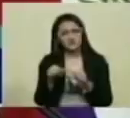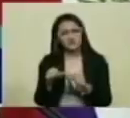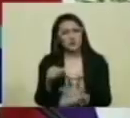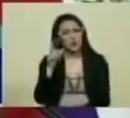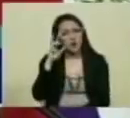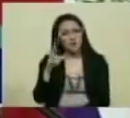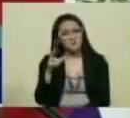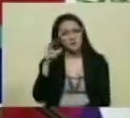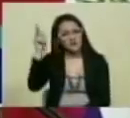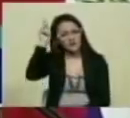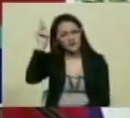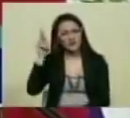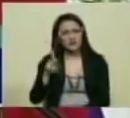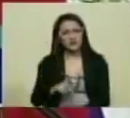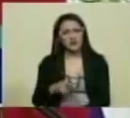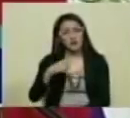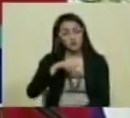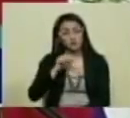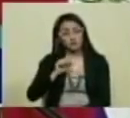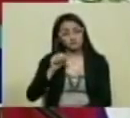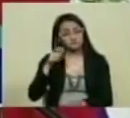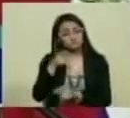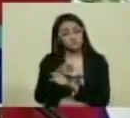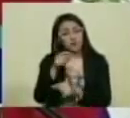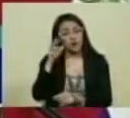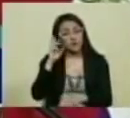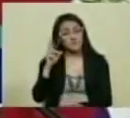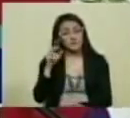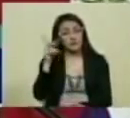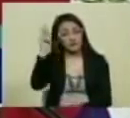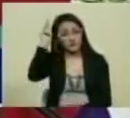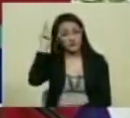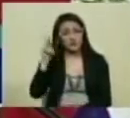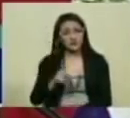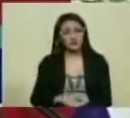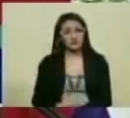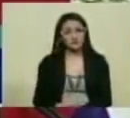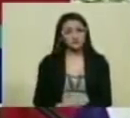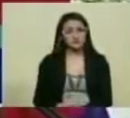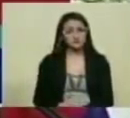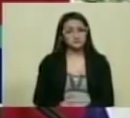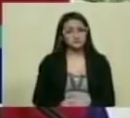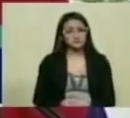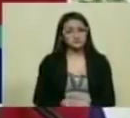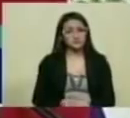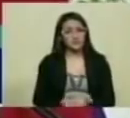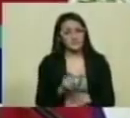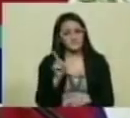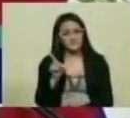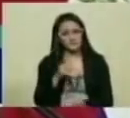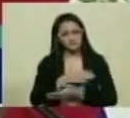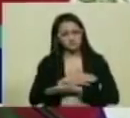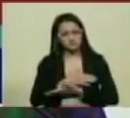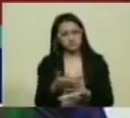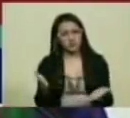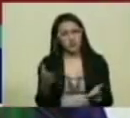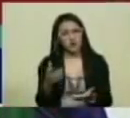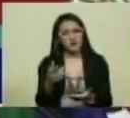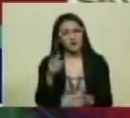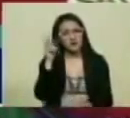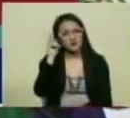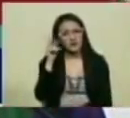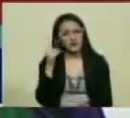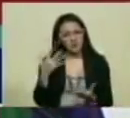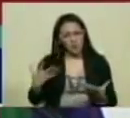originarios, nosotros sí estamos obligados a hacerlo. El Partido Socialista Unido de Venezuela, compañera Loa, está a la orden de los hermanos indígenas. Vamos a